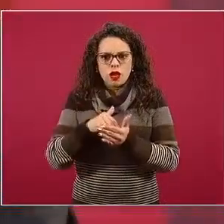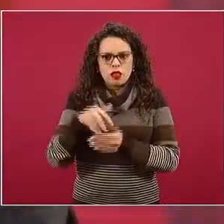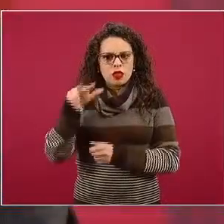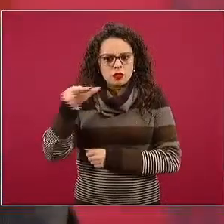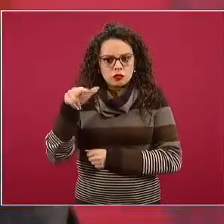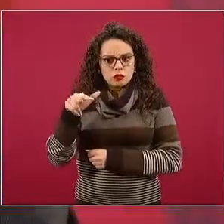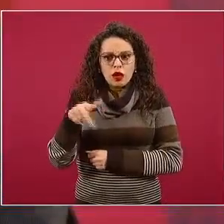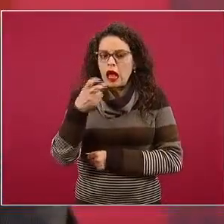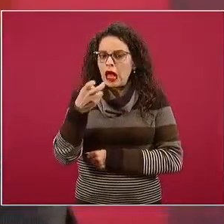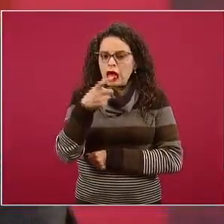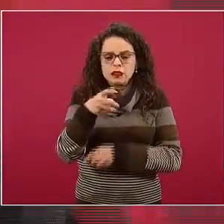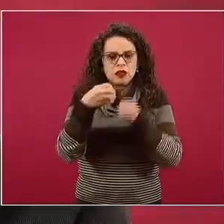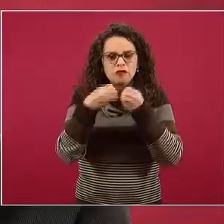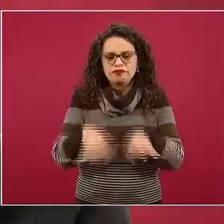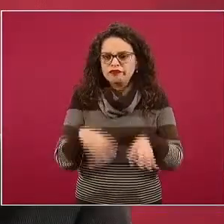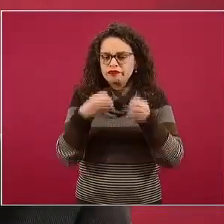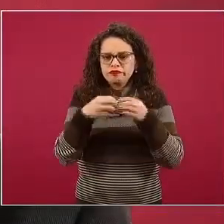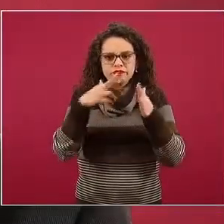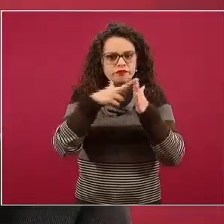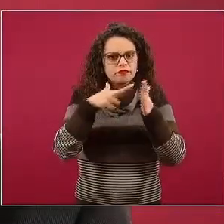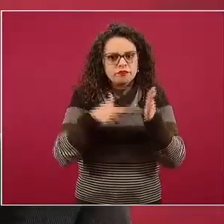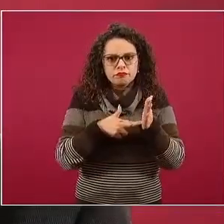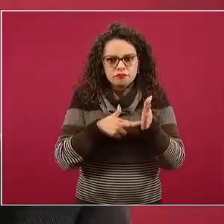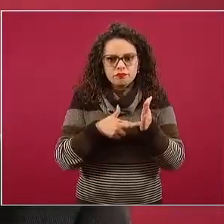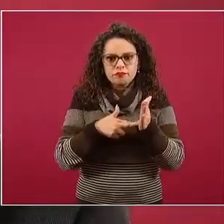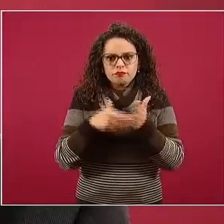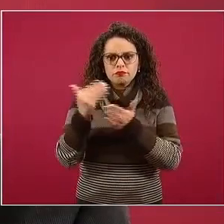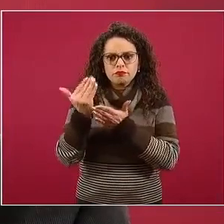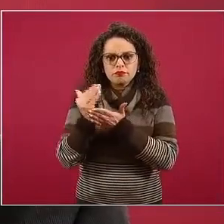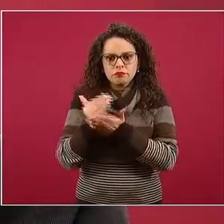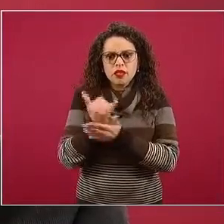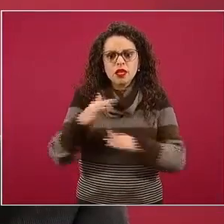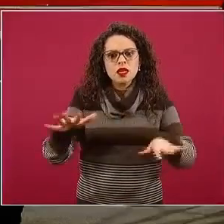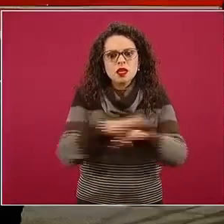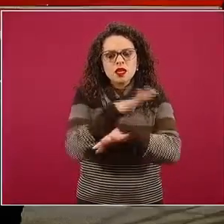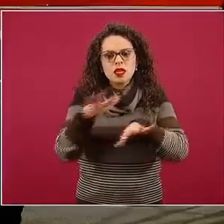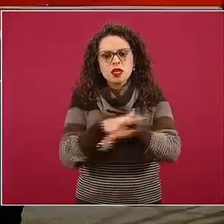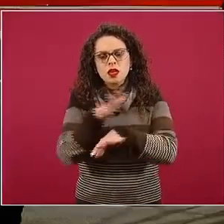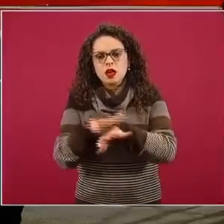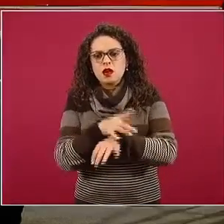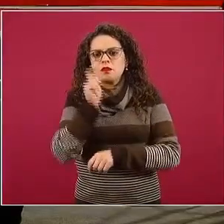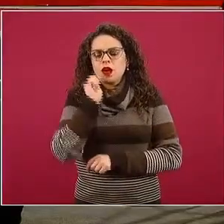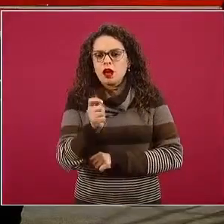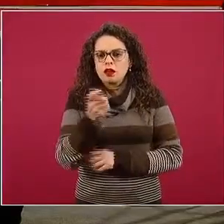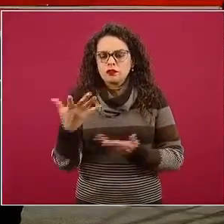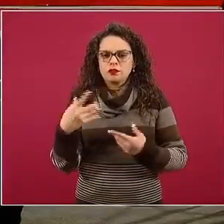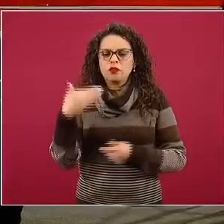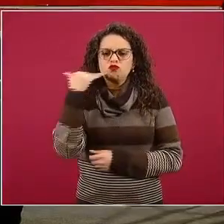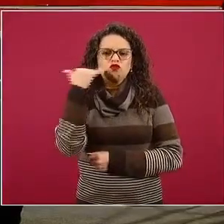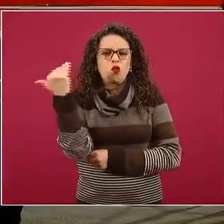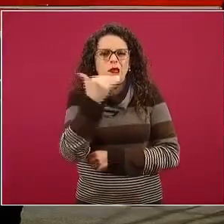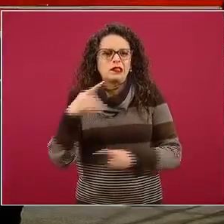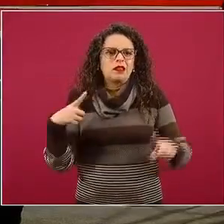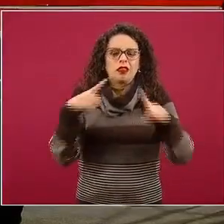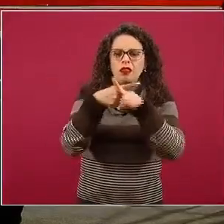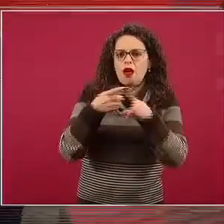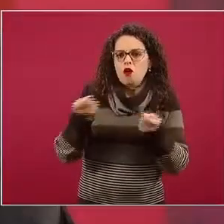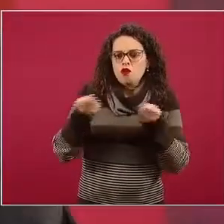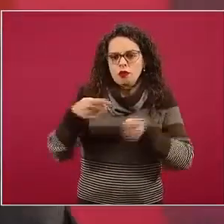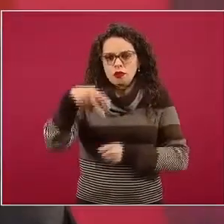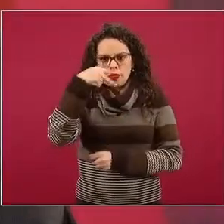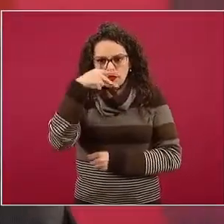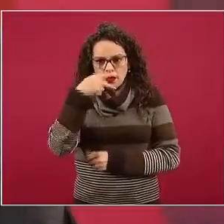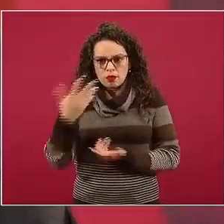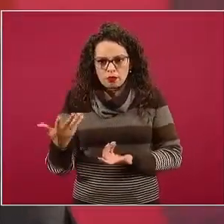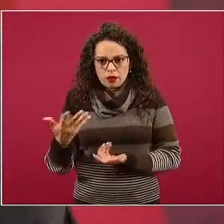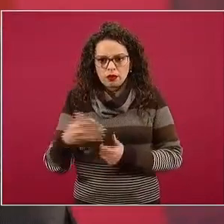de estas políticas y de hecho empezó a desvirtuarse la política de control de tabaco en México, alejándose e